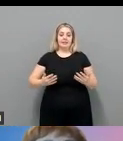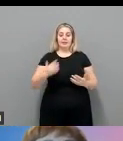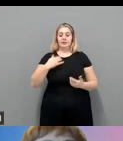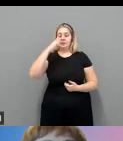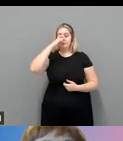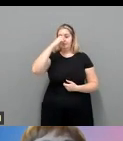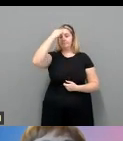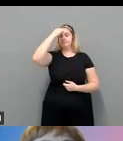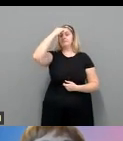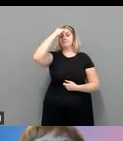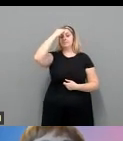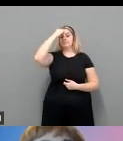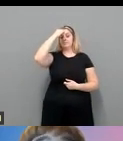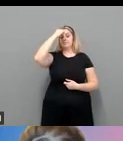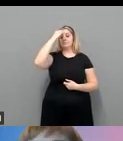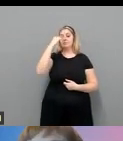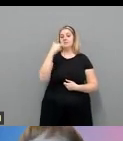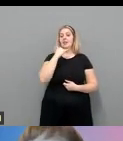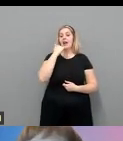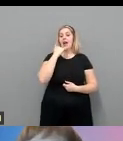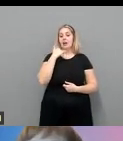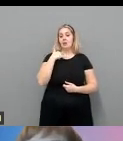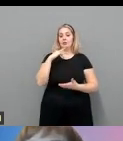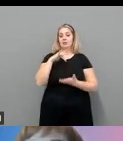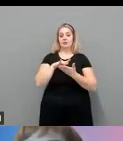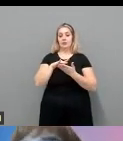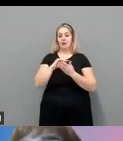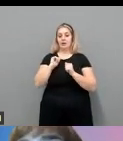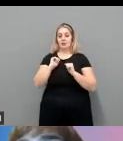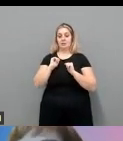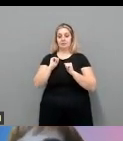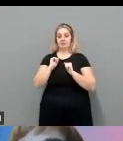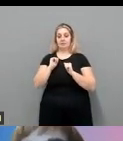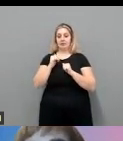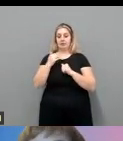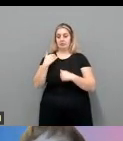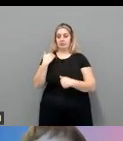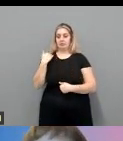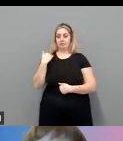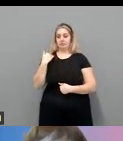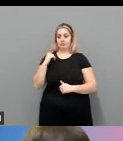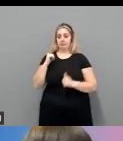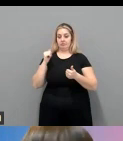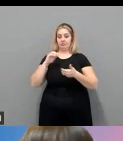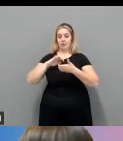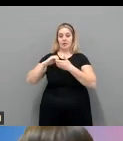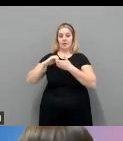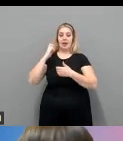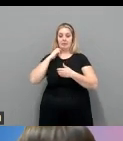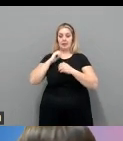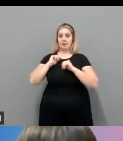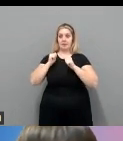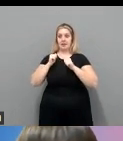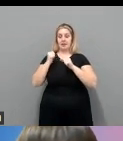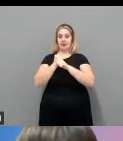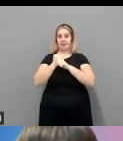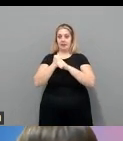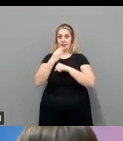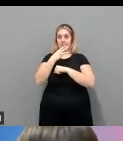recuerdo algo que hice nada más entrar, a las 3 semanas de entrar en Confederación Aspace, que